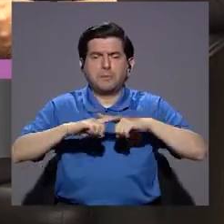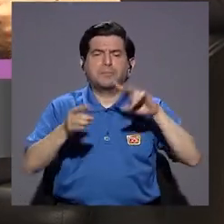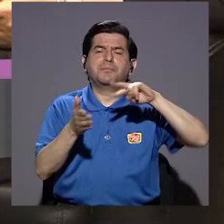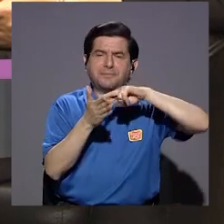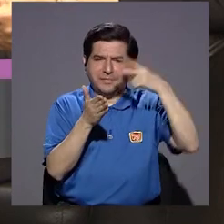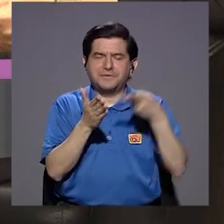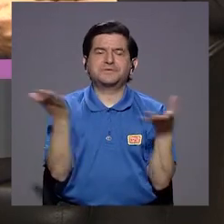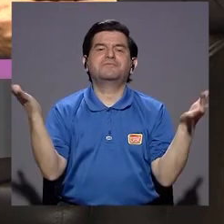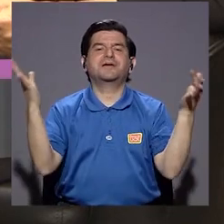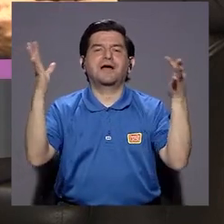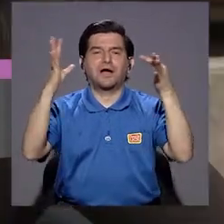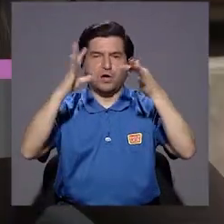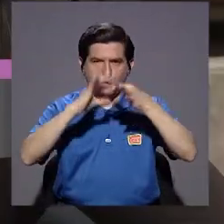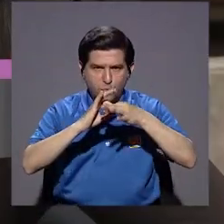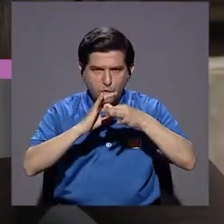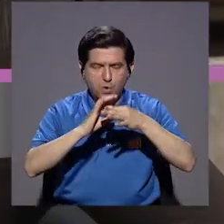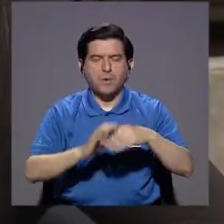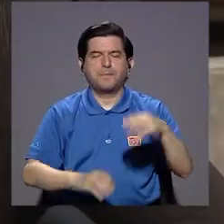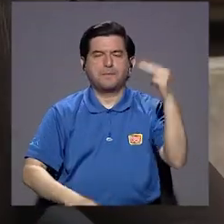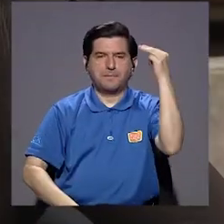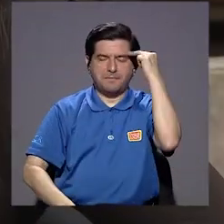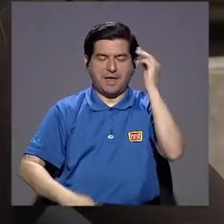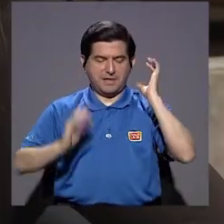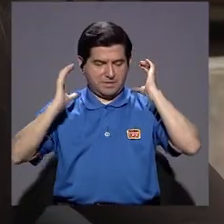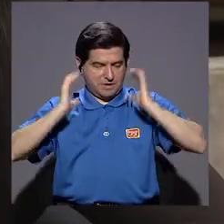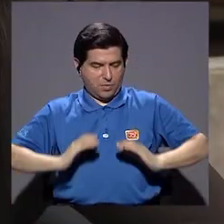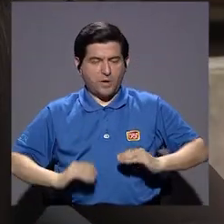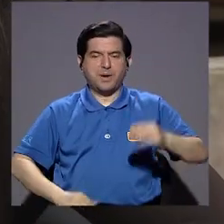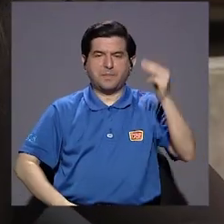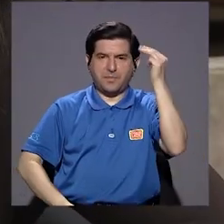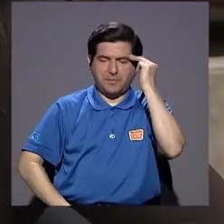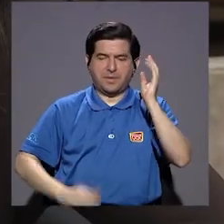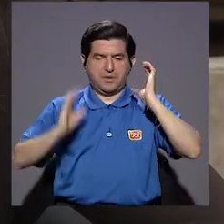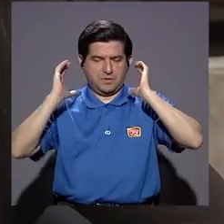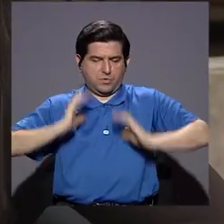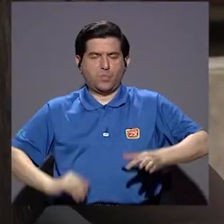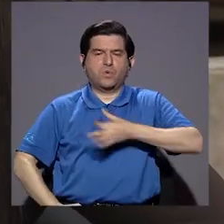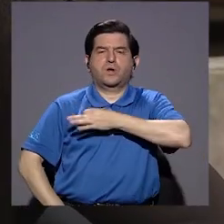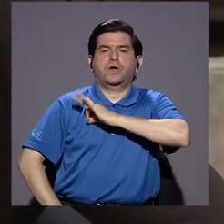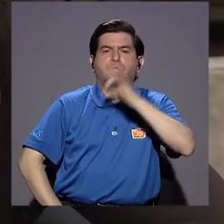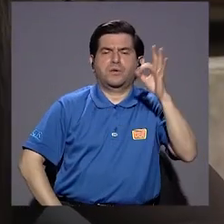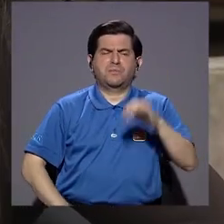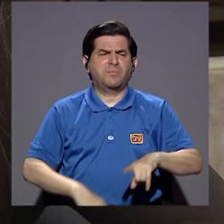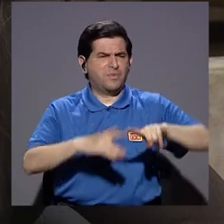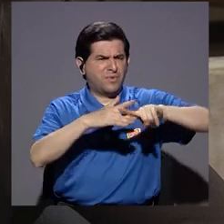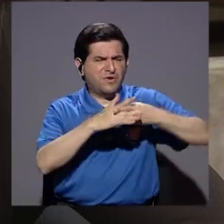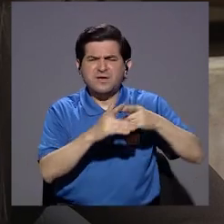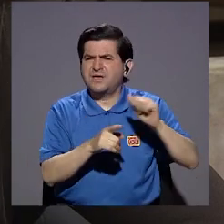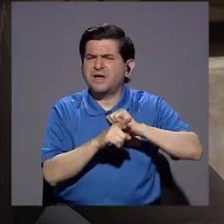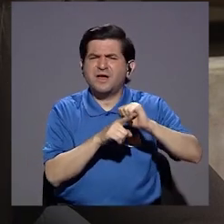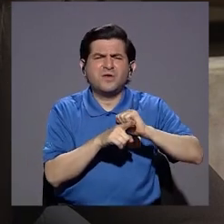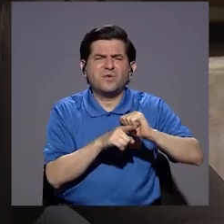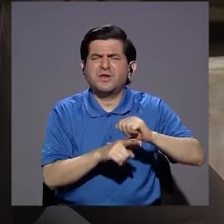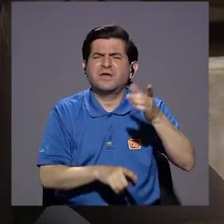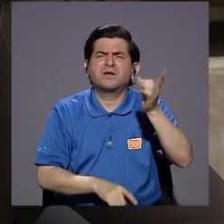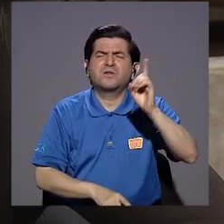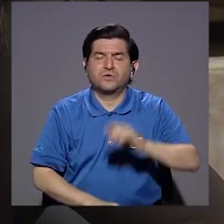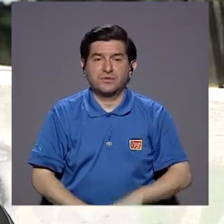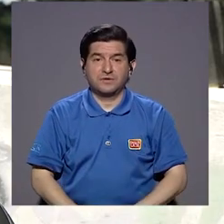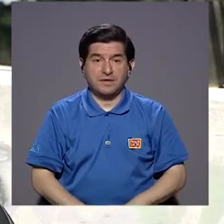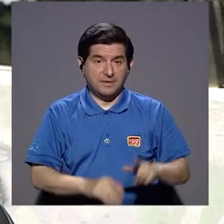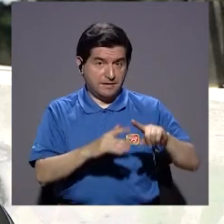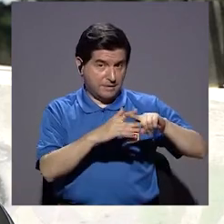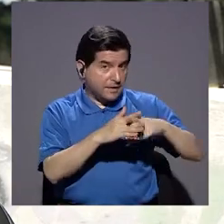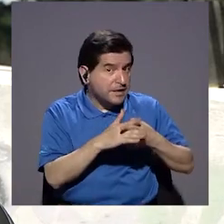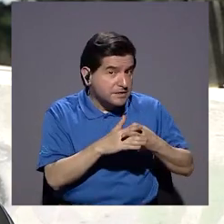Pero sí significa unión, es unir mente-cuerpo, mente-cuerpo-espíritu. ¿El origen de esta práctica?